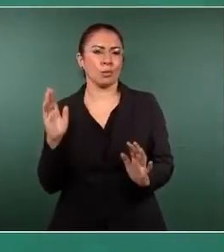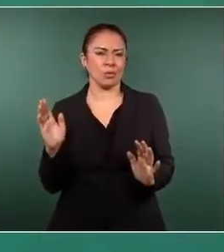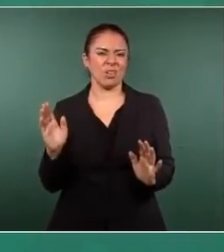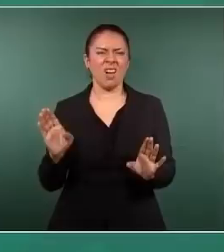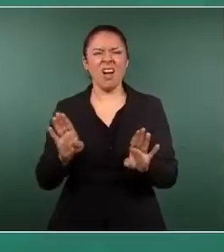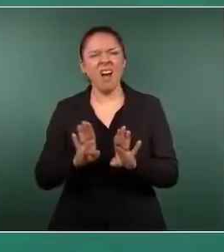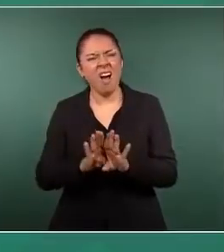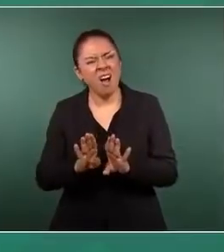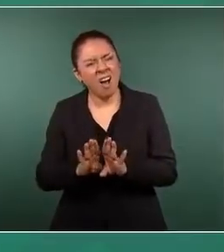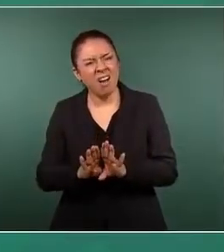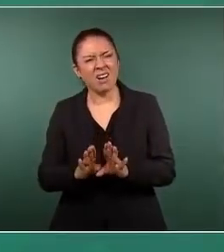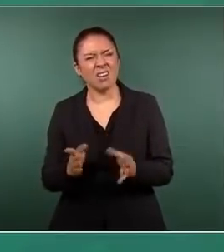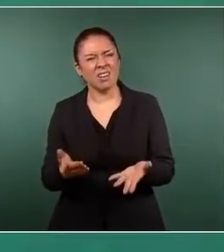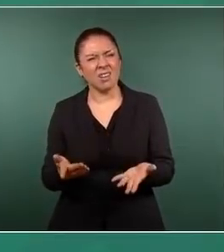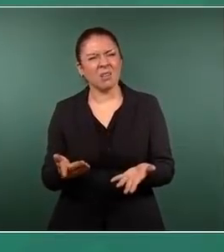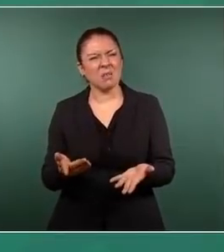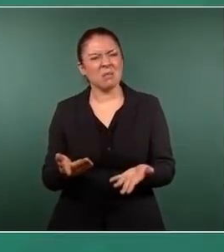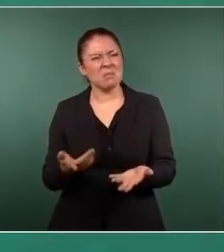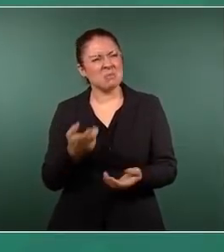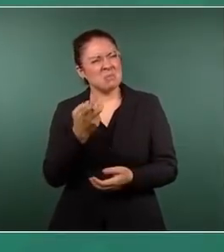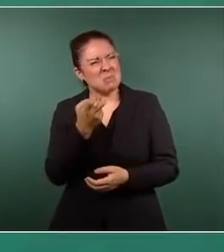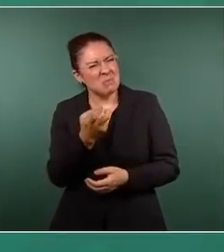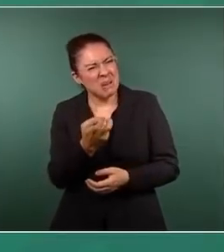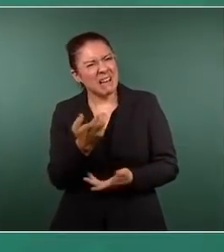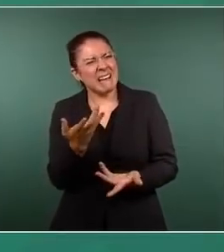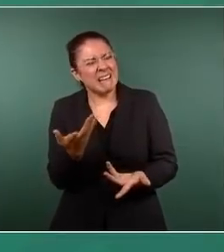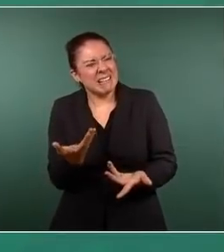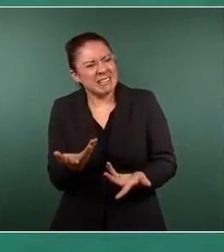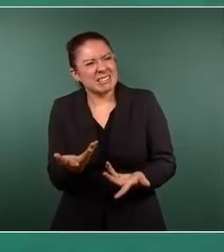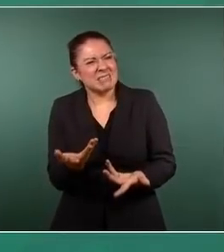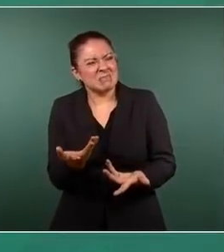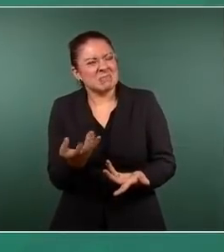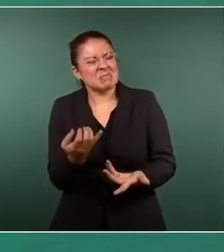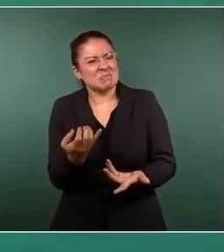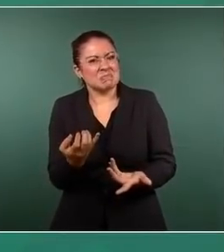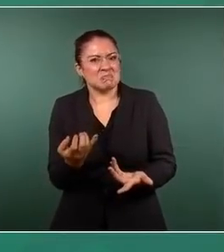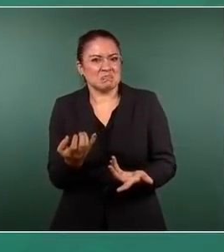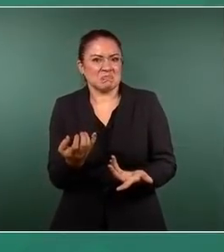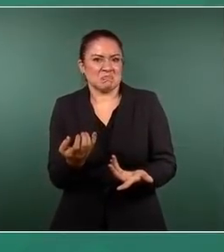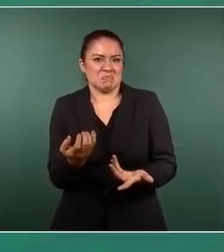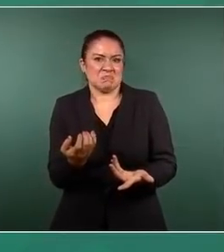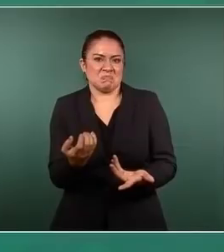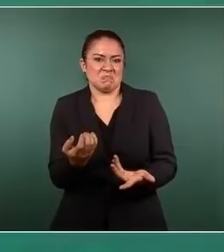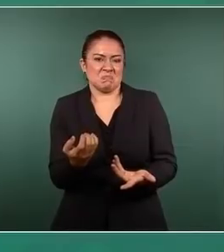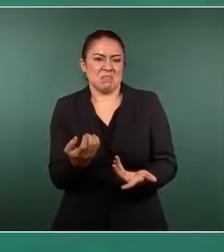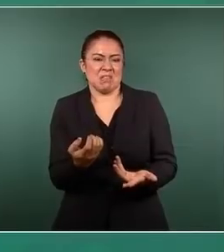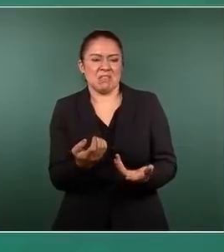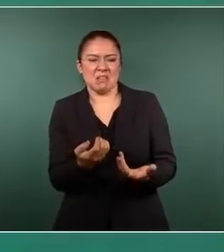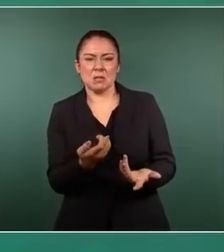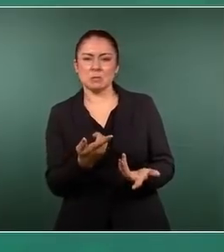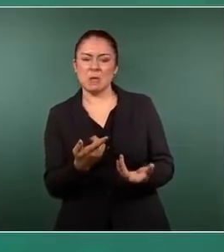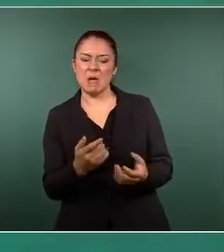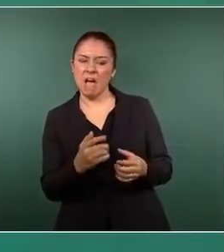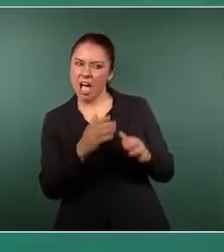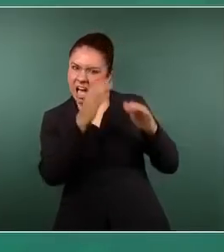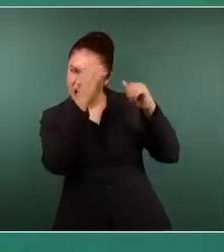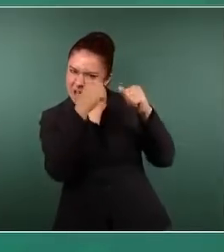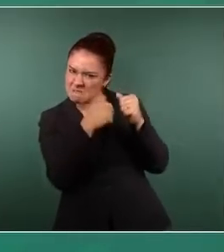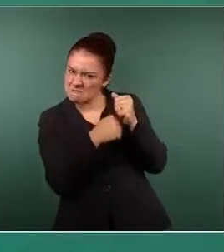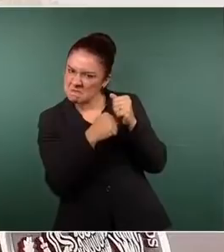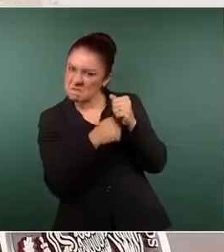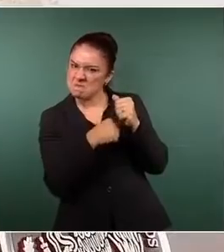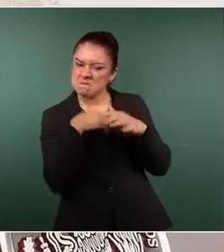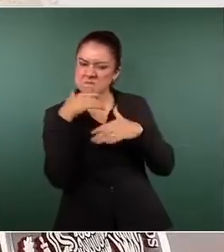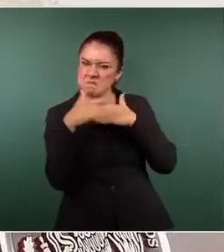atrevieron comprar senadores diputados como